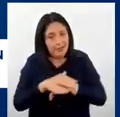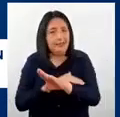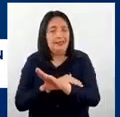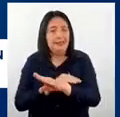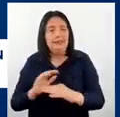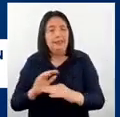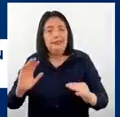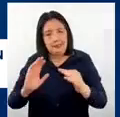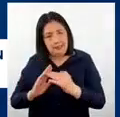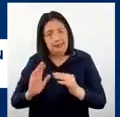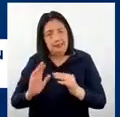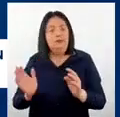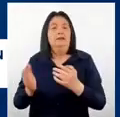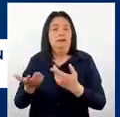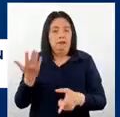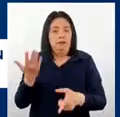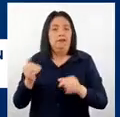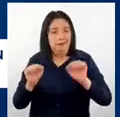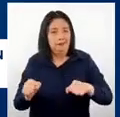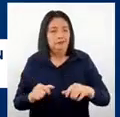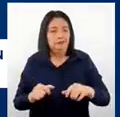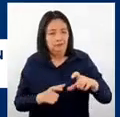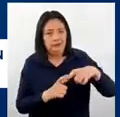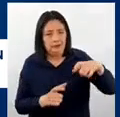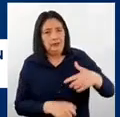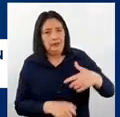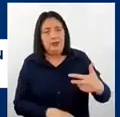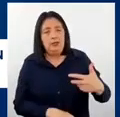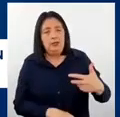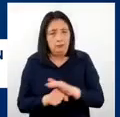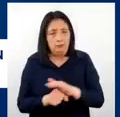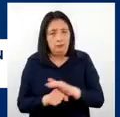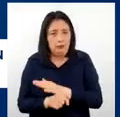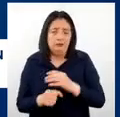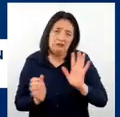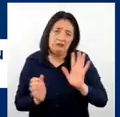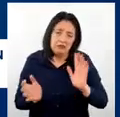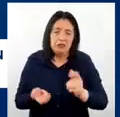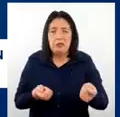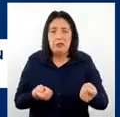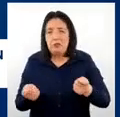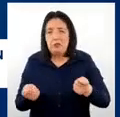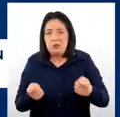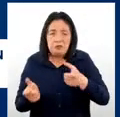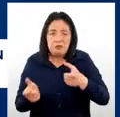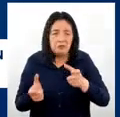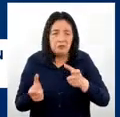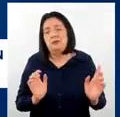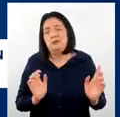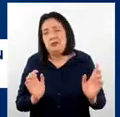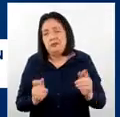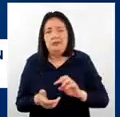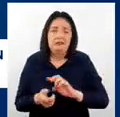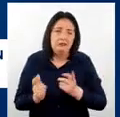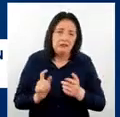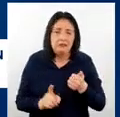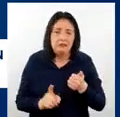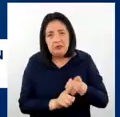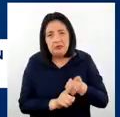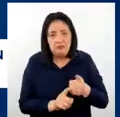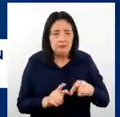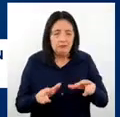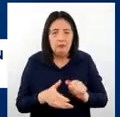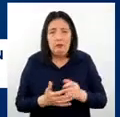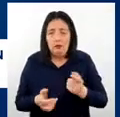estén con el, digamos, con el esquema completo de vacunación. Entonces el control podría variar de manera general en el mismo establecimiento si este es muy